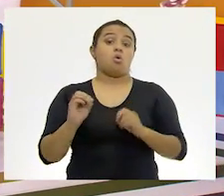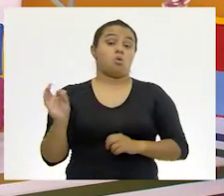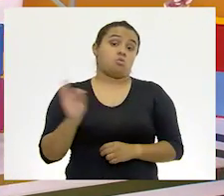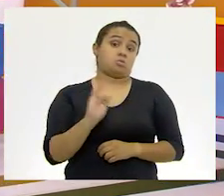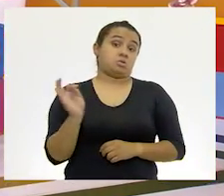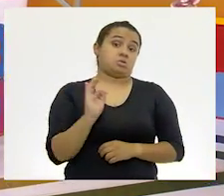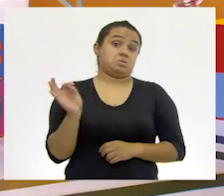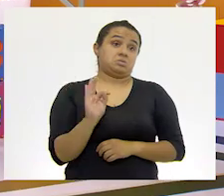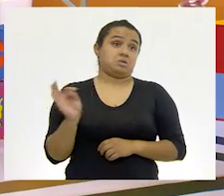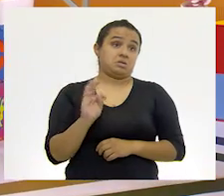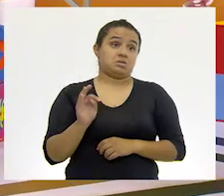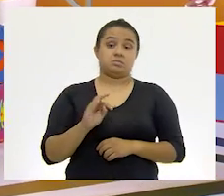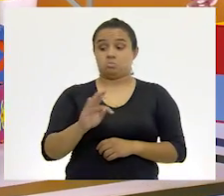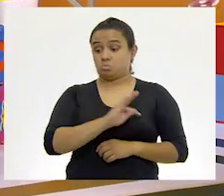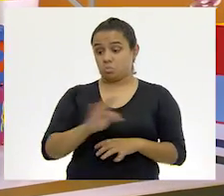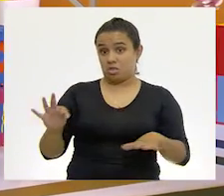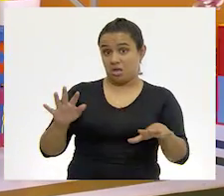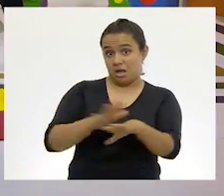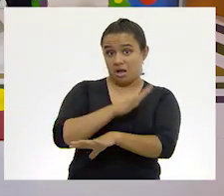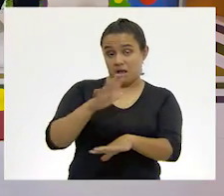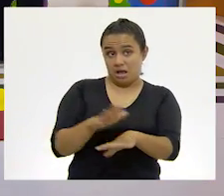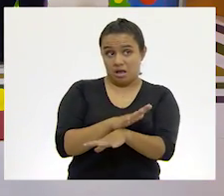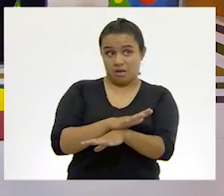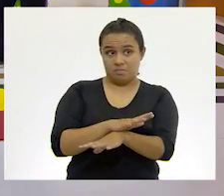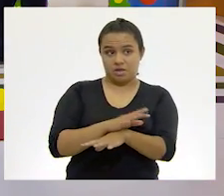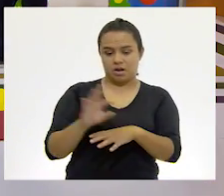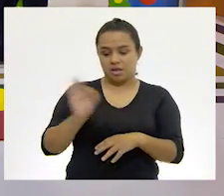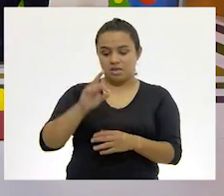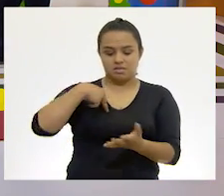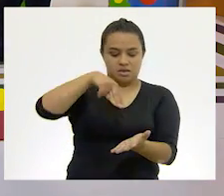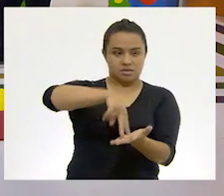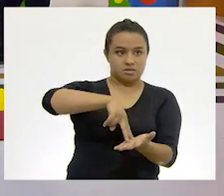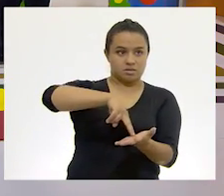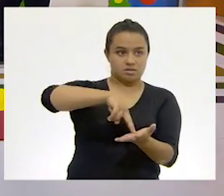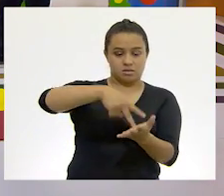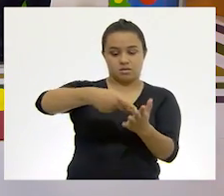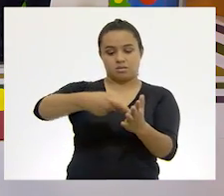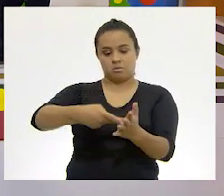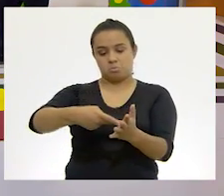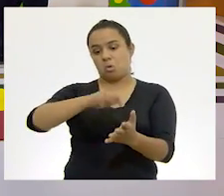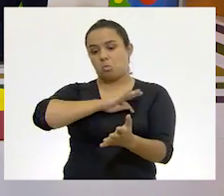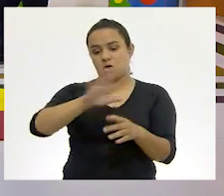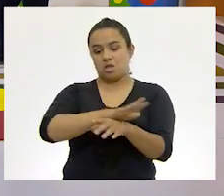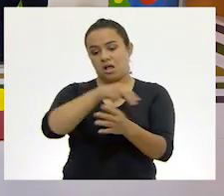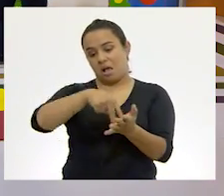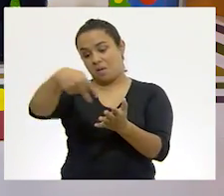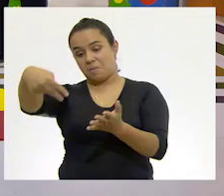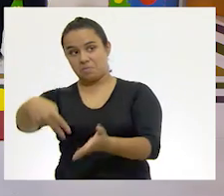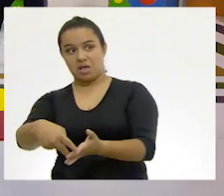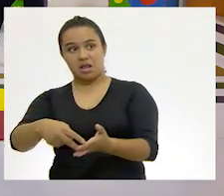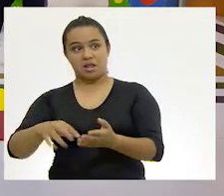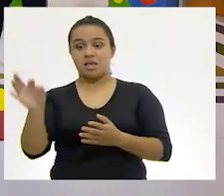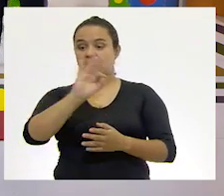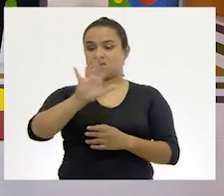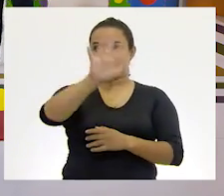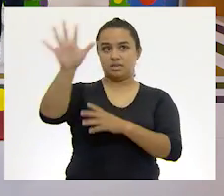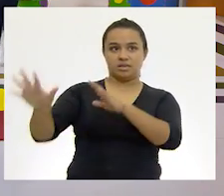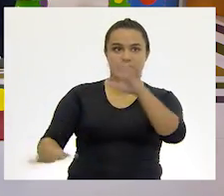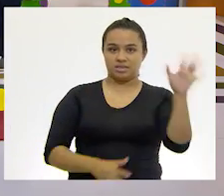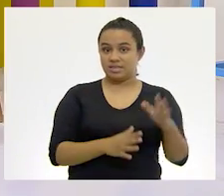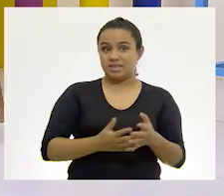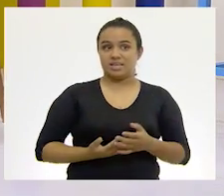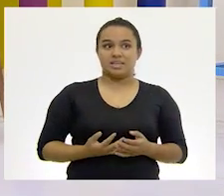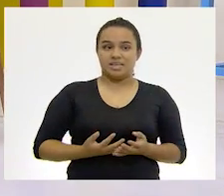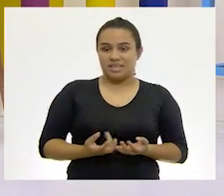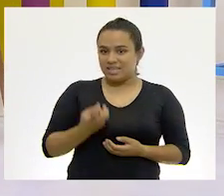ir cambiando. Cambiando, ¿no?, el punto de apoyo. ¡Exacto! A veces está aquí, pero puedo saltar para acá y ahora hacerle con la mano. En fin.